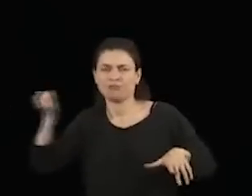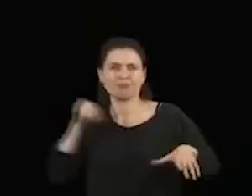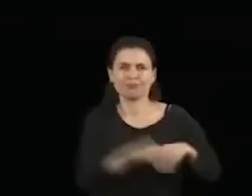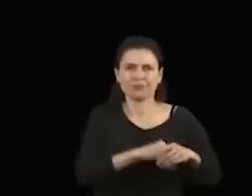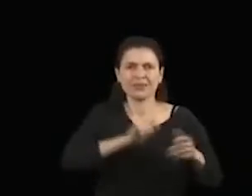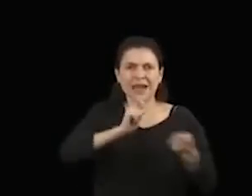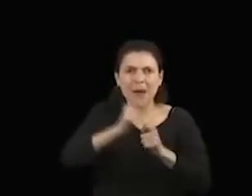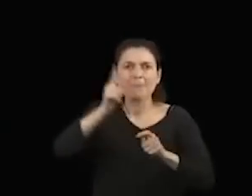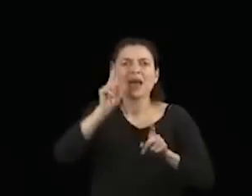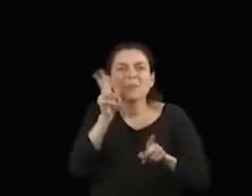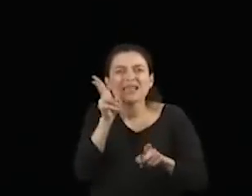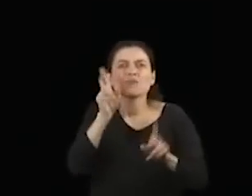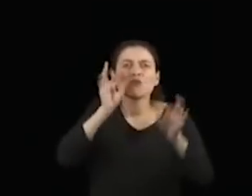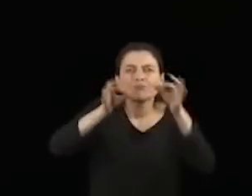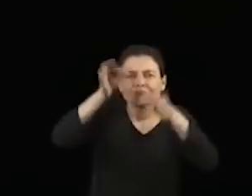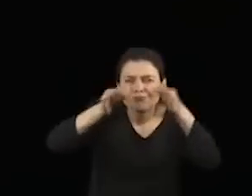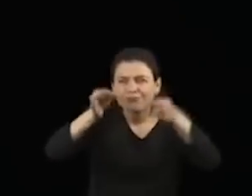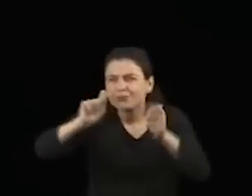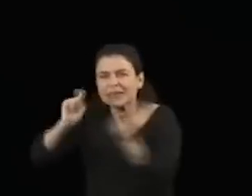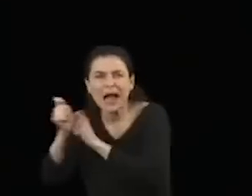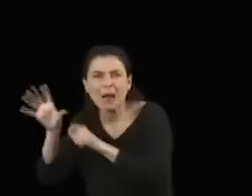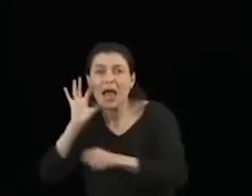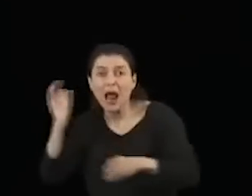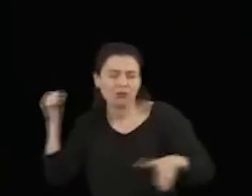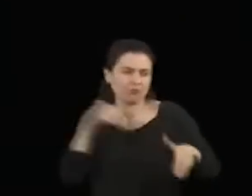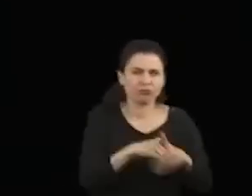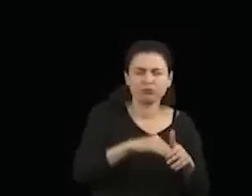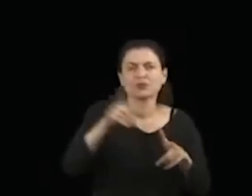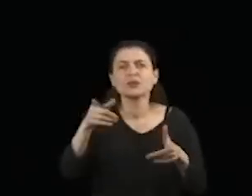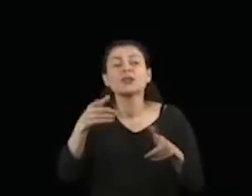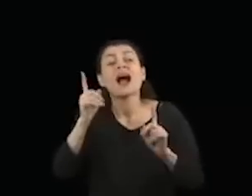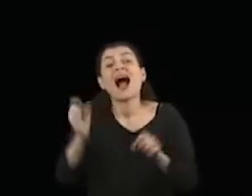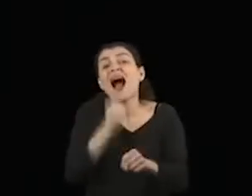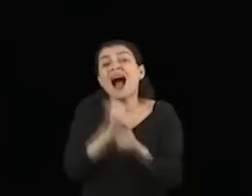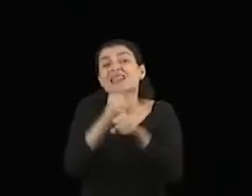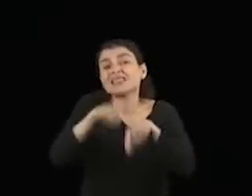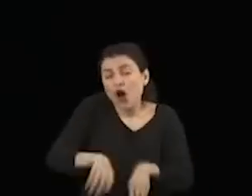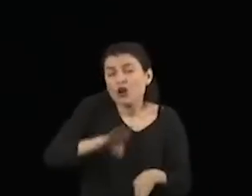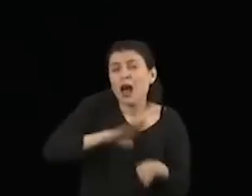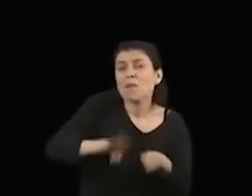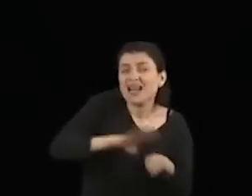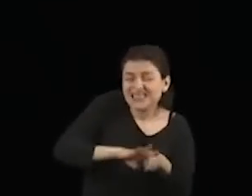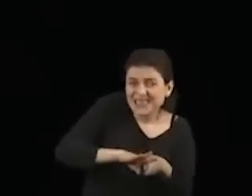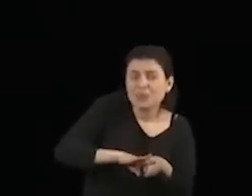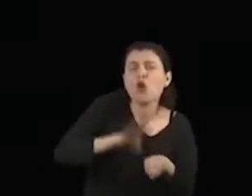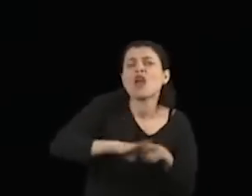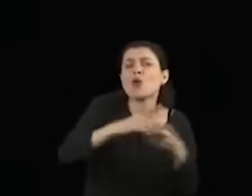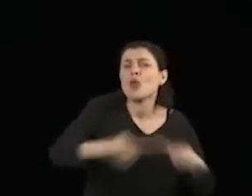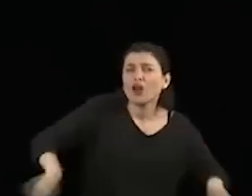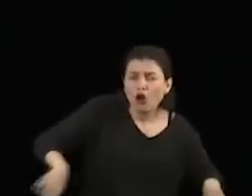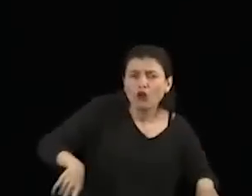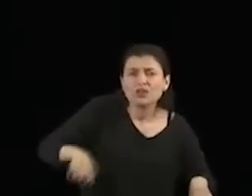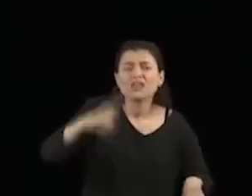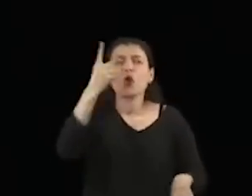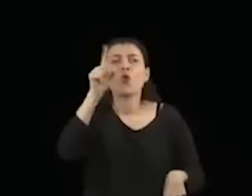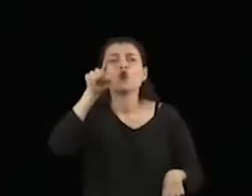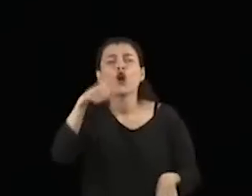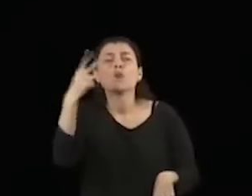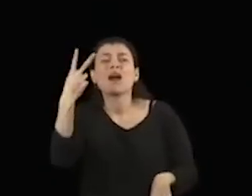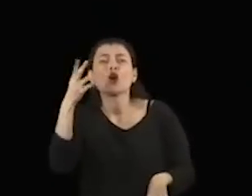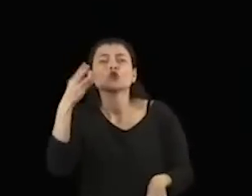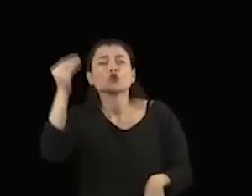Entonces, hoy, la relación pasivos remunerados sobre base monetaria es 1,2 veces.